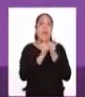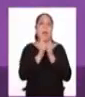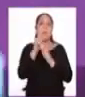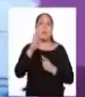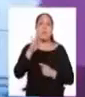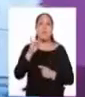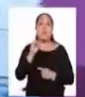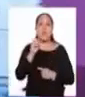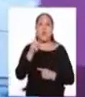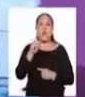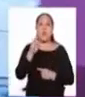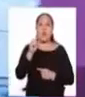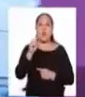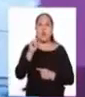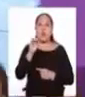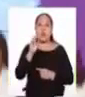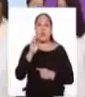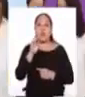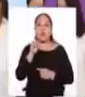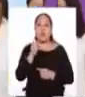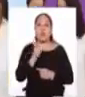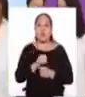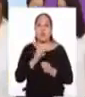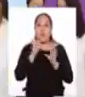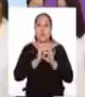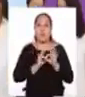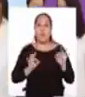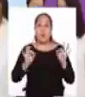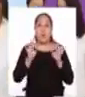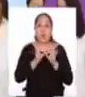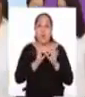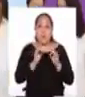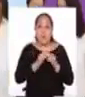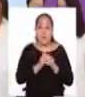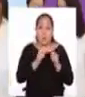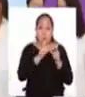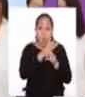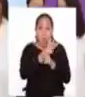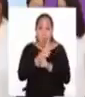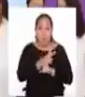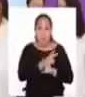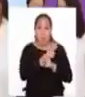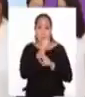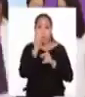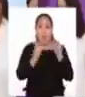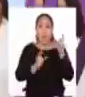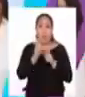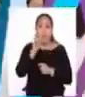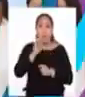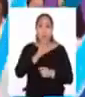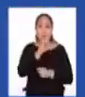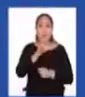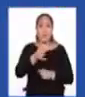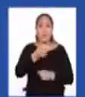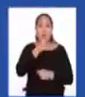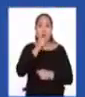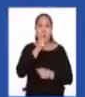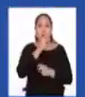es importante conservar y que las personas utilicen el agua con más cuidado.